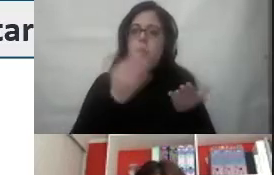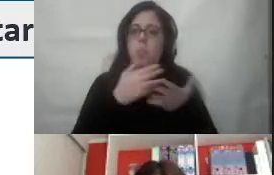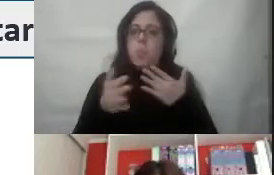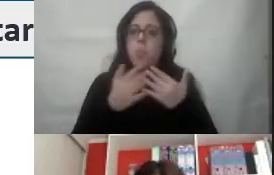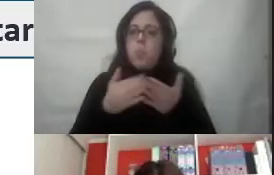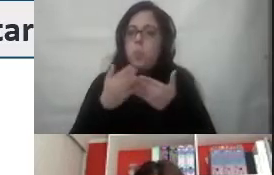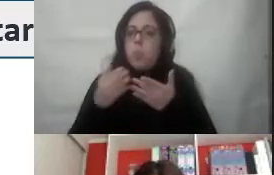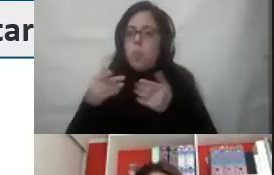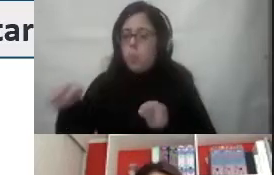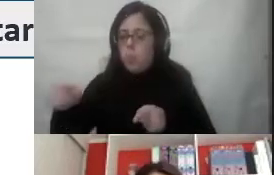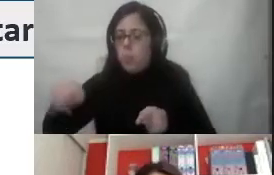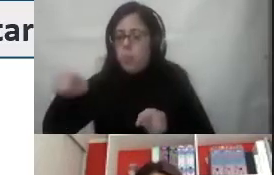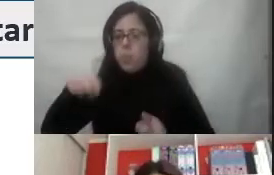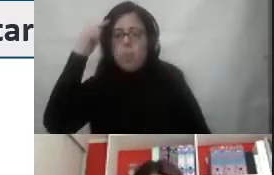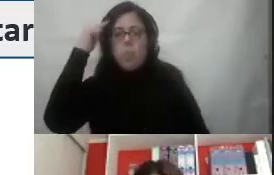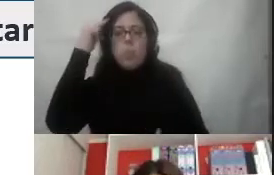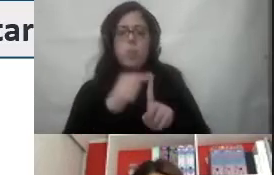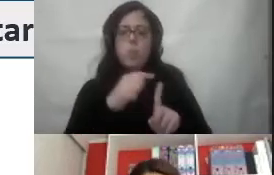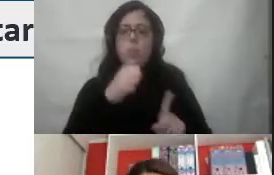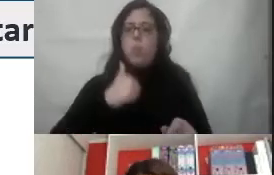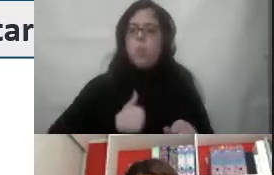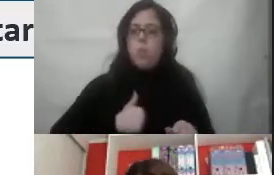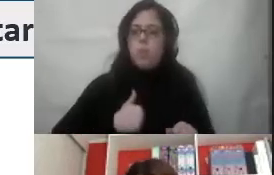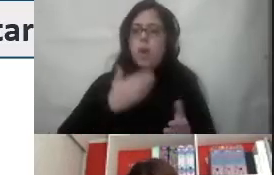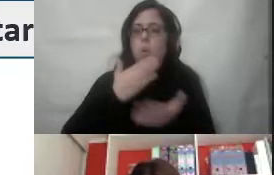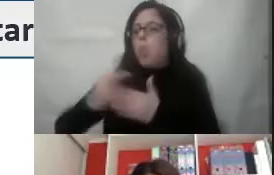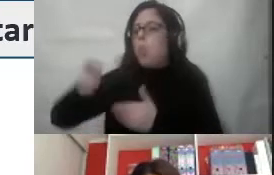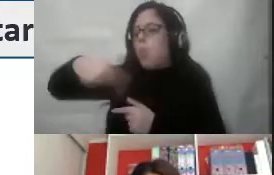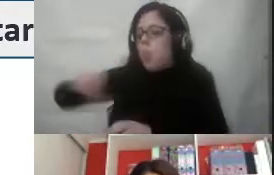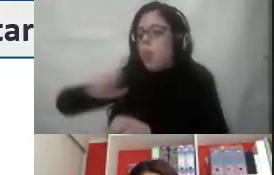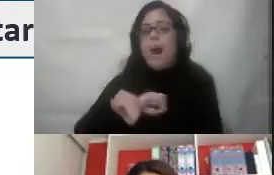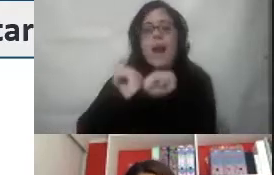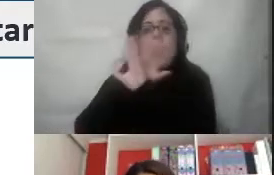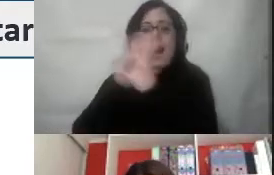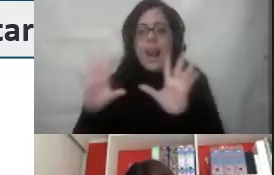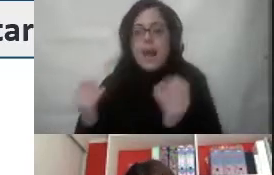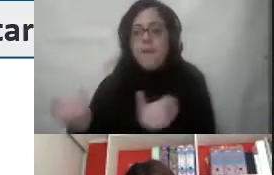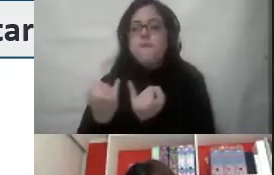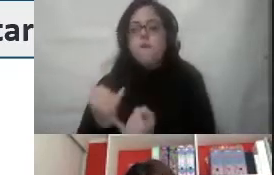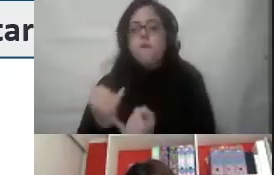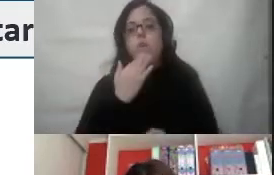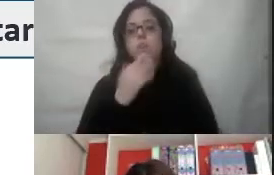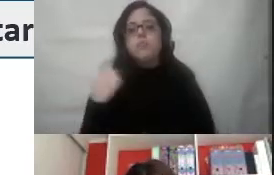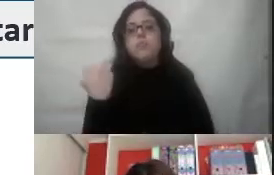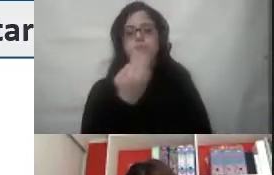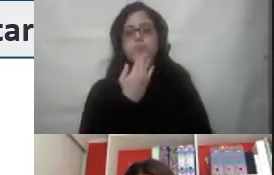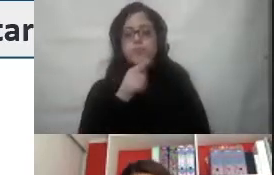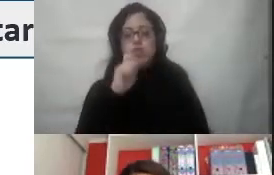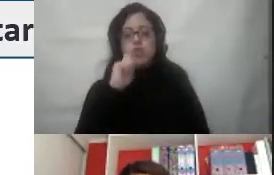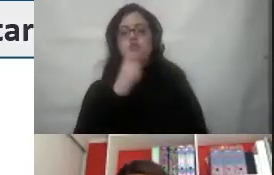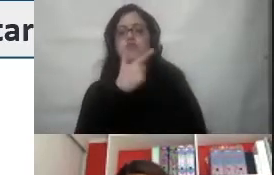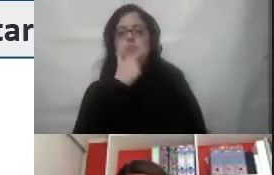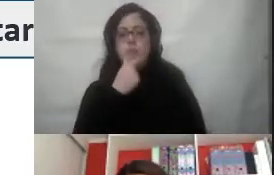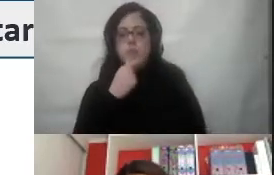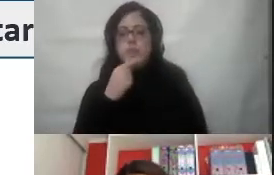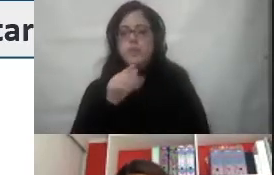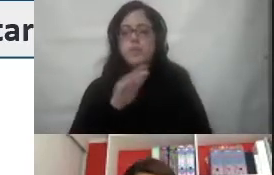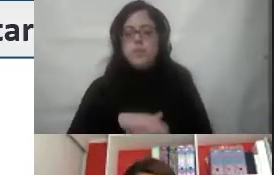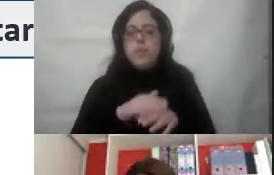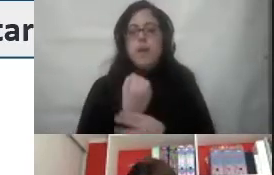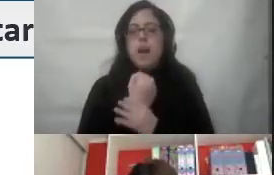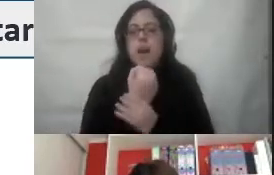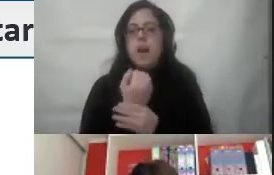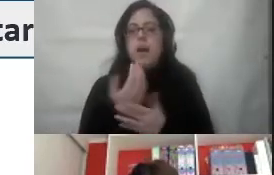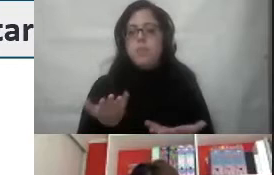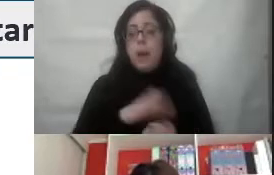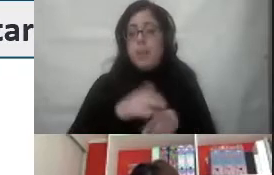los estudiantes, en la medida que lo tengan claros ellos y nosotros, esa tarea va a ser un poco más fácil también, y también esto me va a ayudar, como vamos a ver